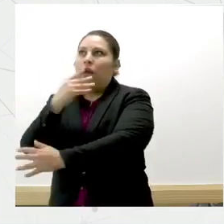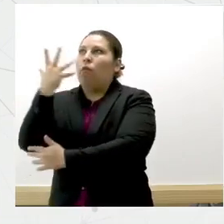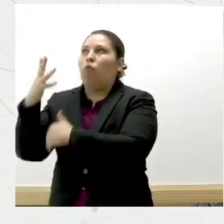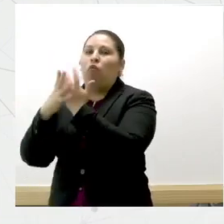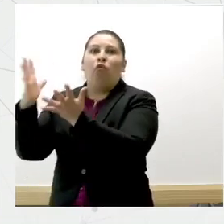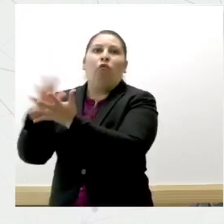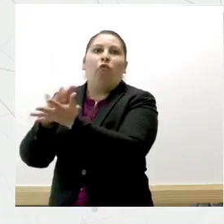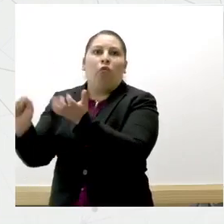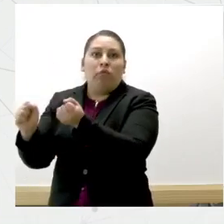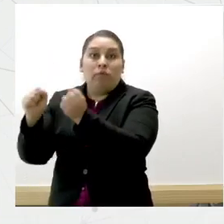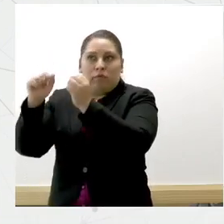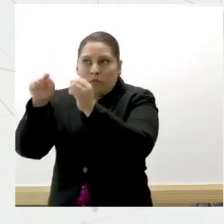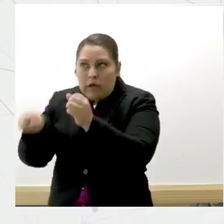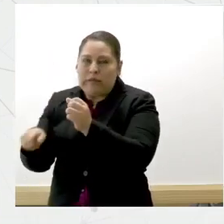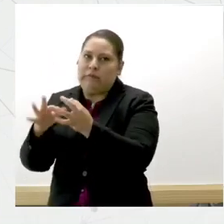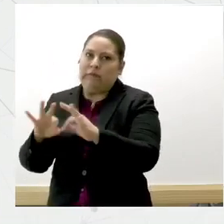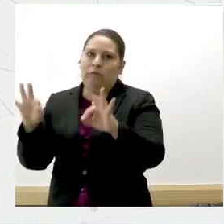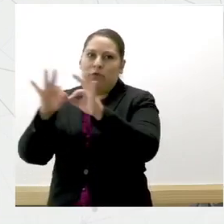les enviaré también.